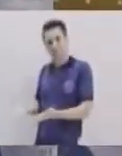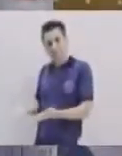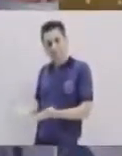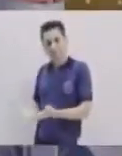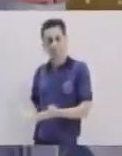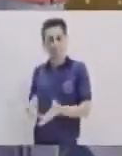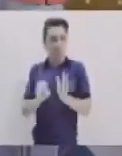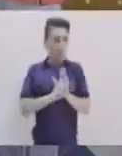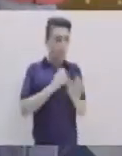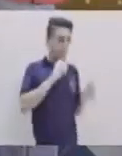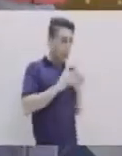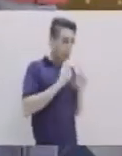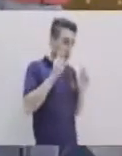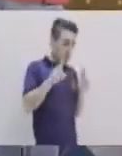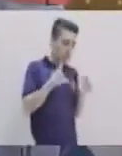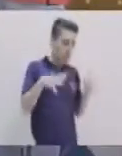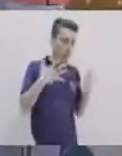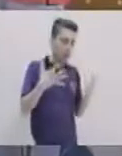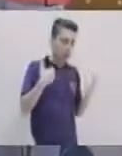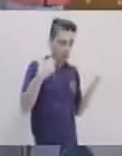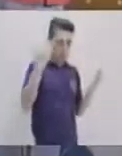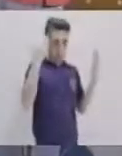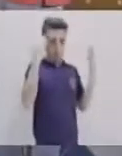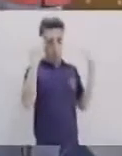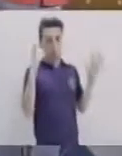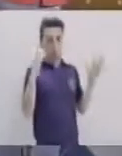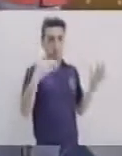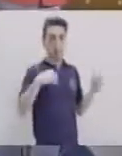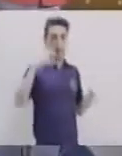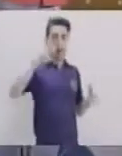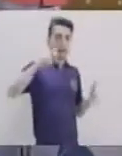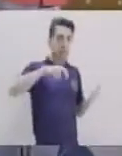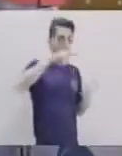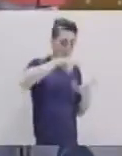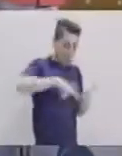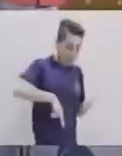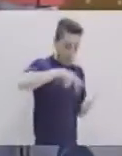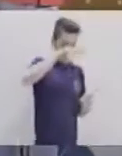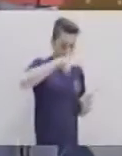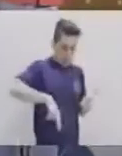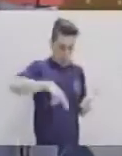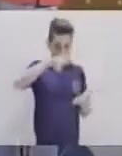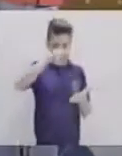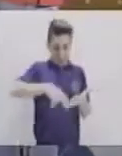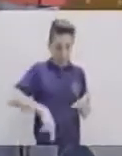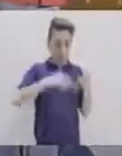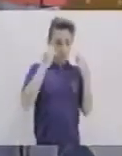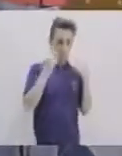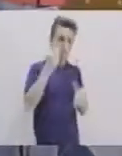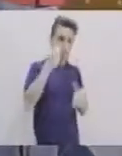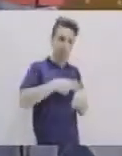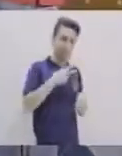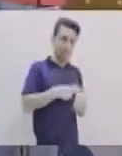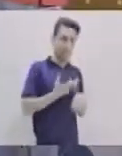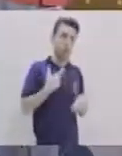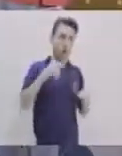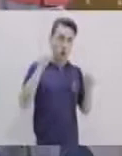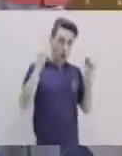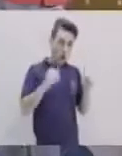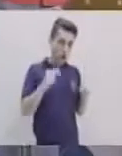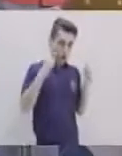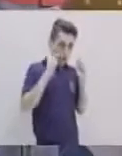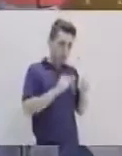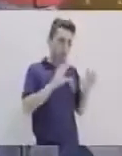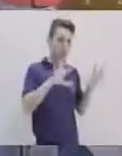una pregunta, no sabes qué contestar y tienes la necesidad de leer muchas veces hasta que logras poder dar una respuesta. Entonces hoy vamos a ver